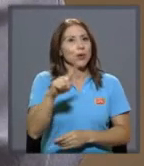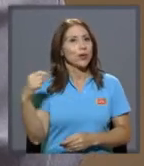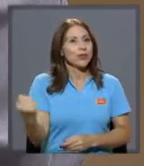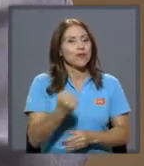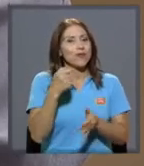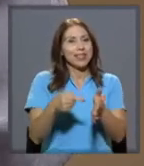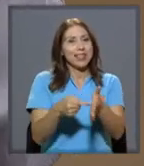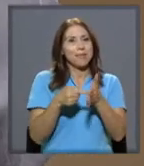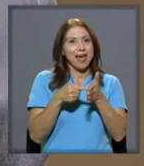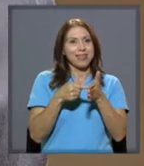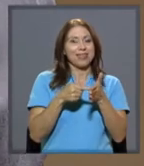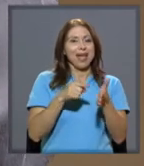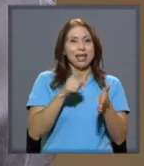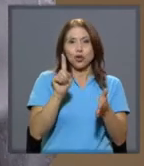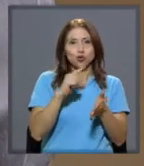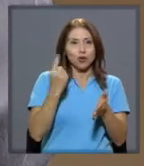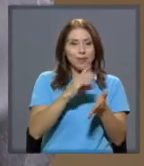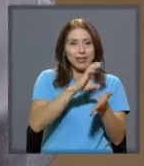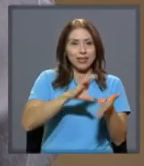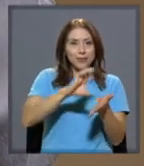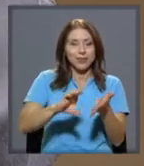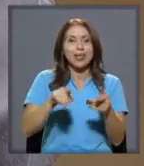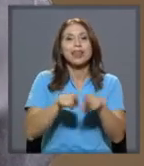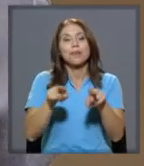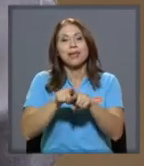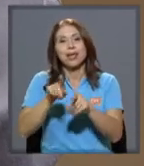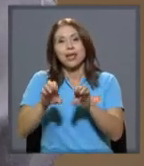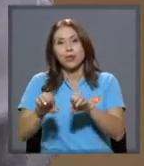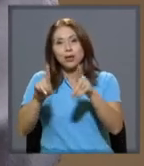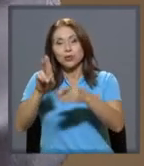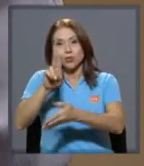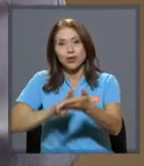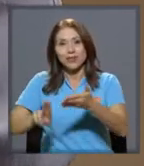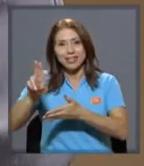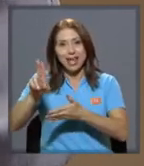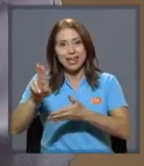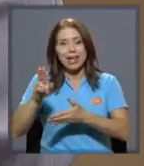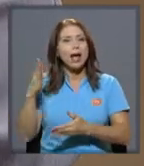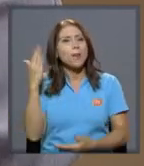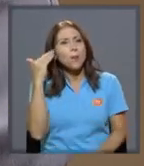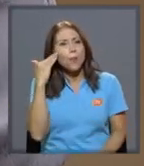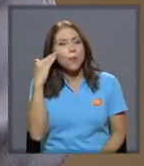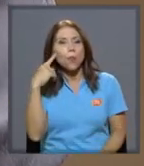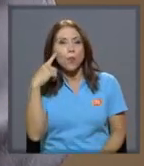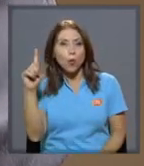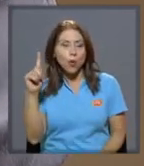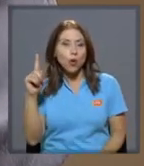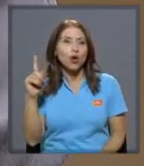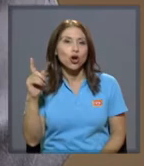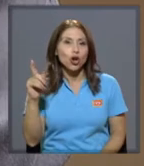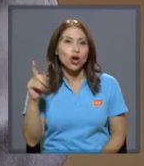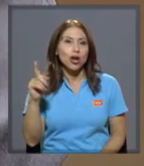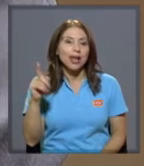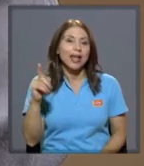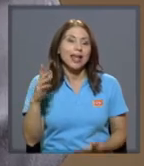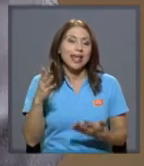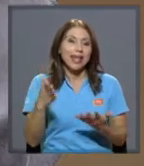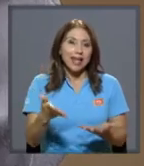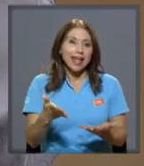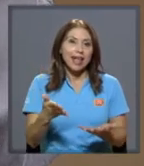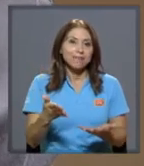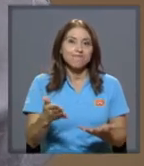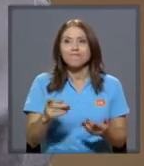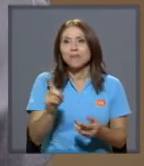educación secundaria, sino también, por ejemplo, en la educación universitaria, precisamente por el grado de